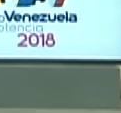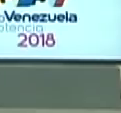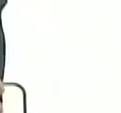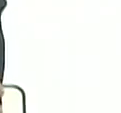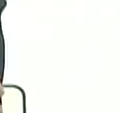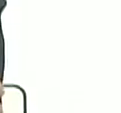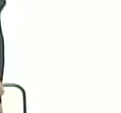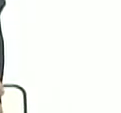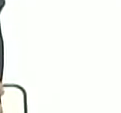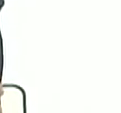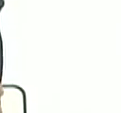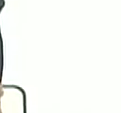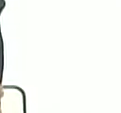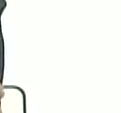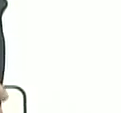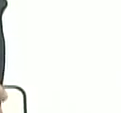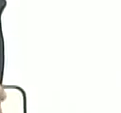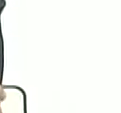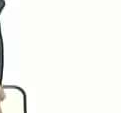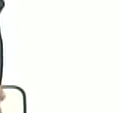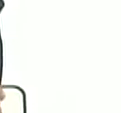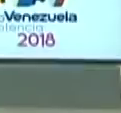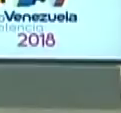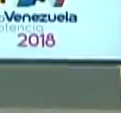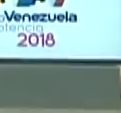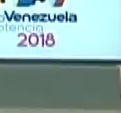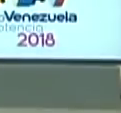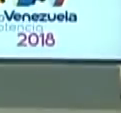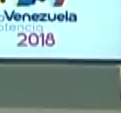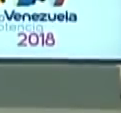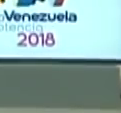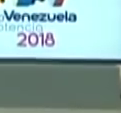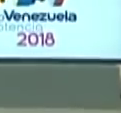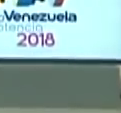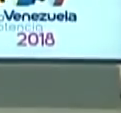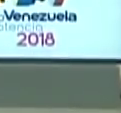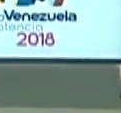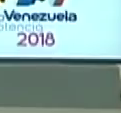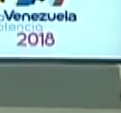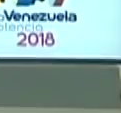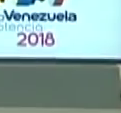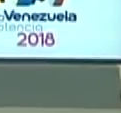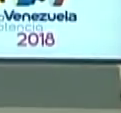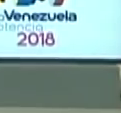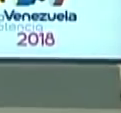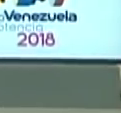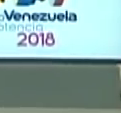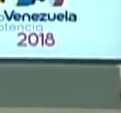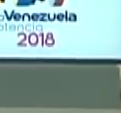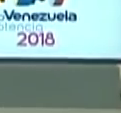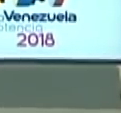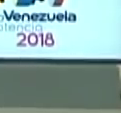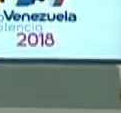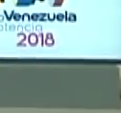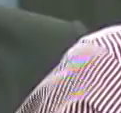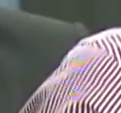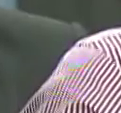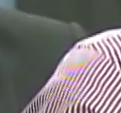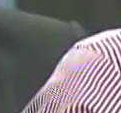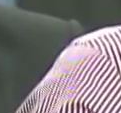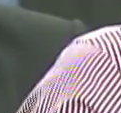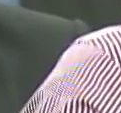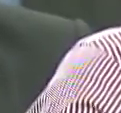Banco Central de Venezuela, Ramón Lobo, profesor Lobo, presente. Igualmente